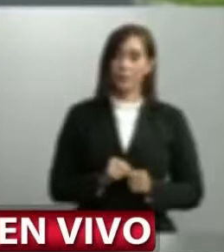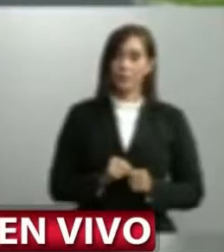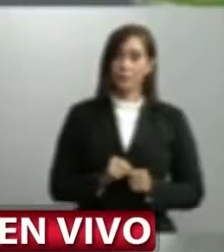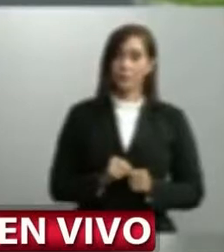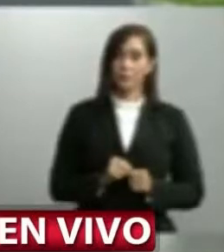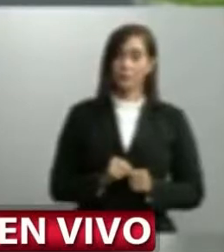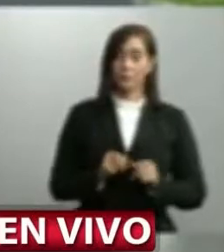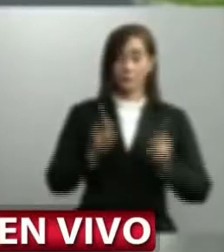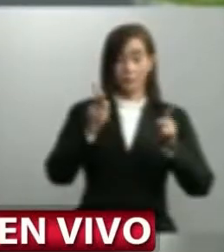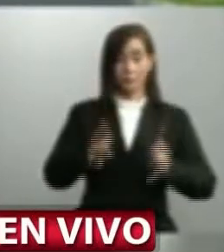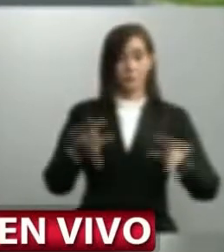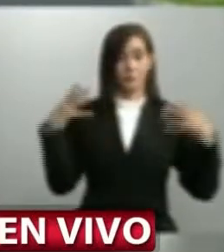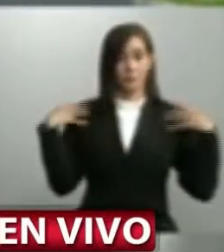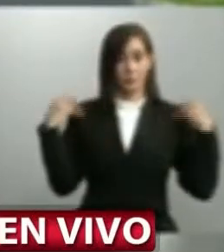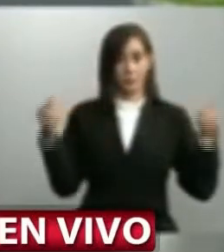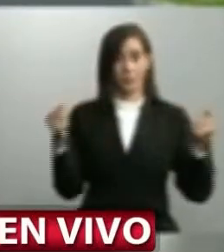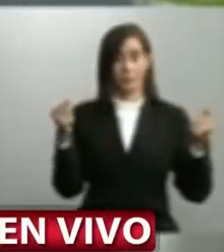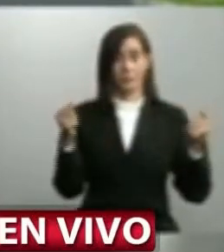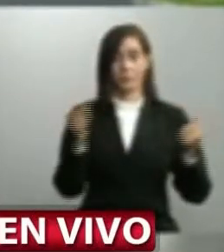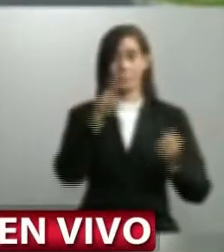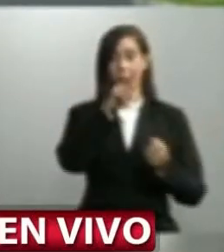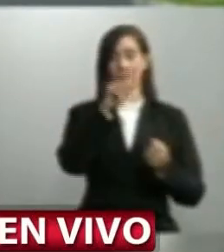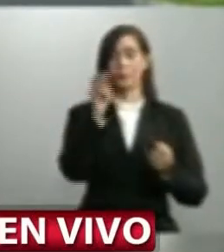El número de recuperados,